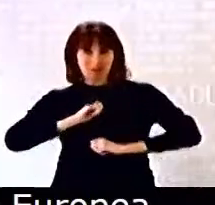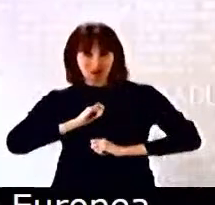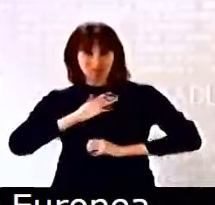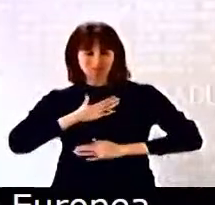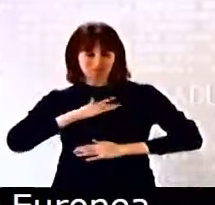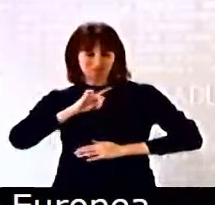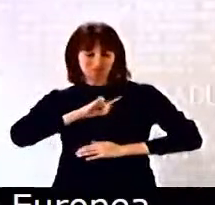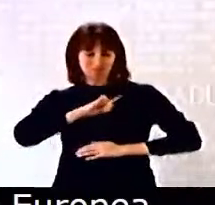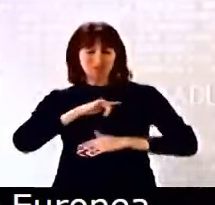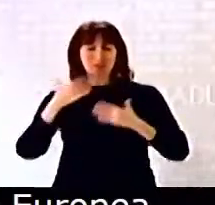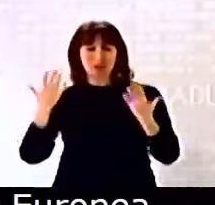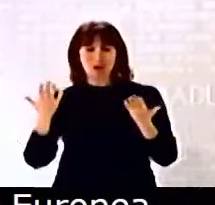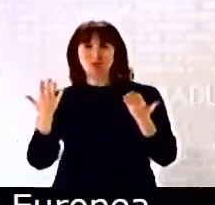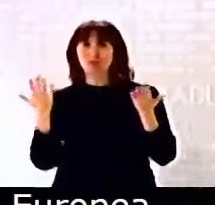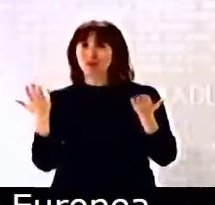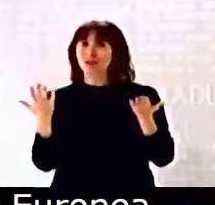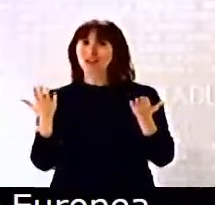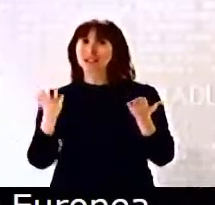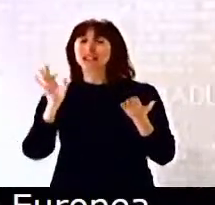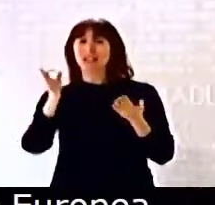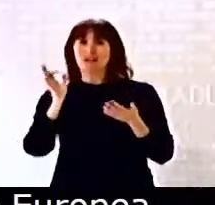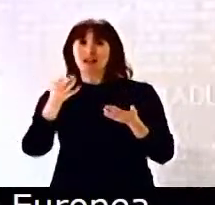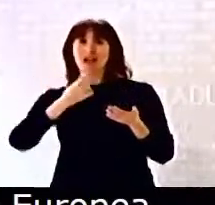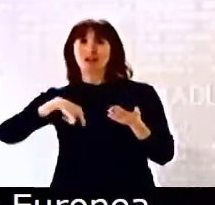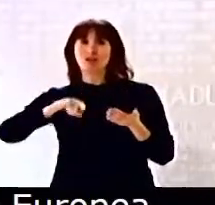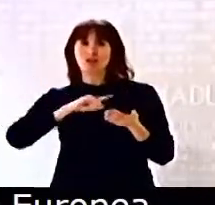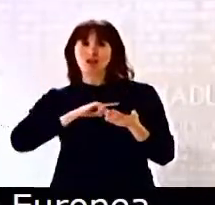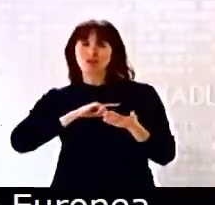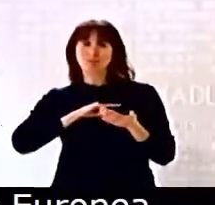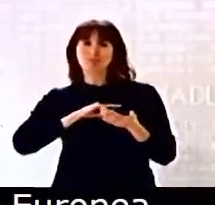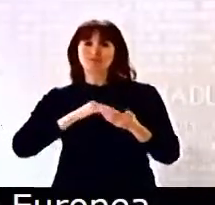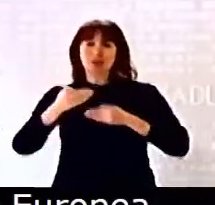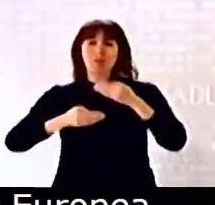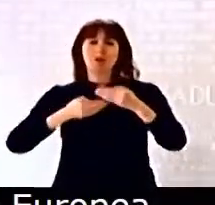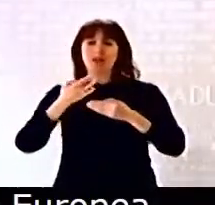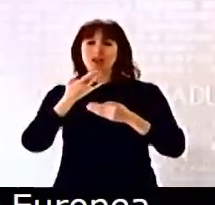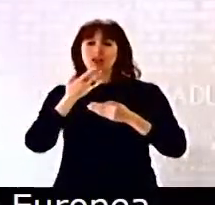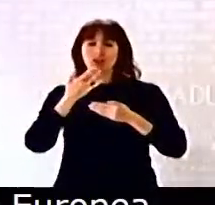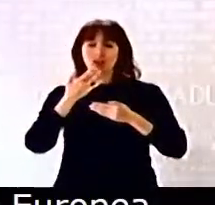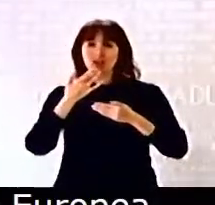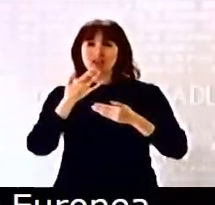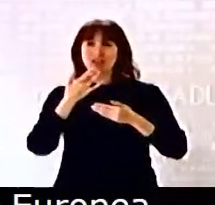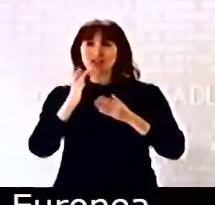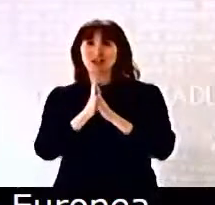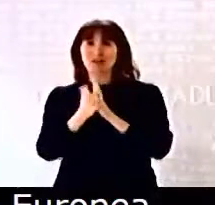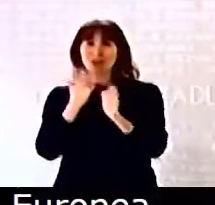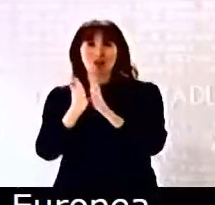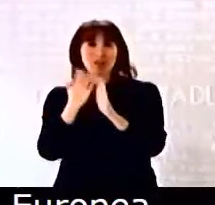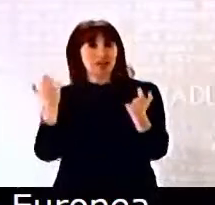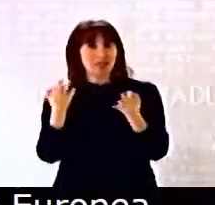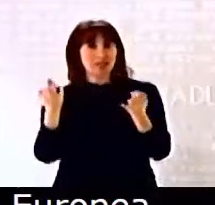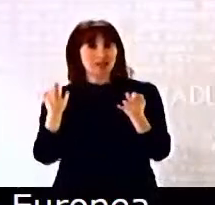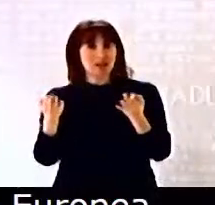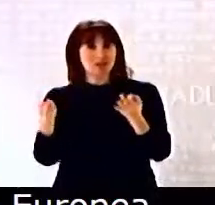obstante, si tenemos que incrementar el ritmo, incrementaremos el ritmo, pero